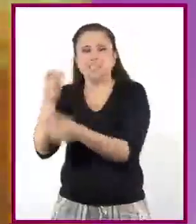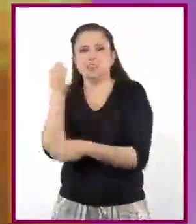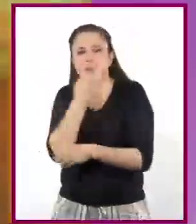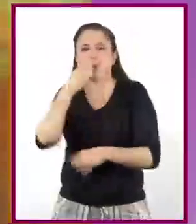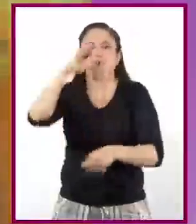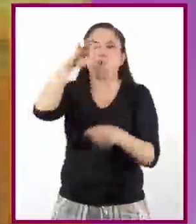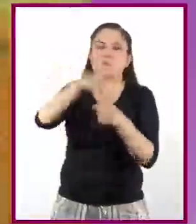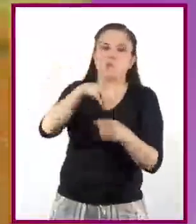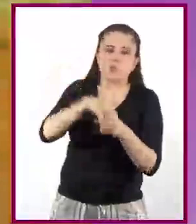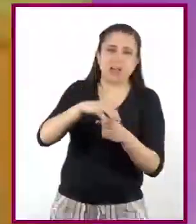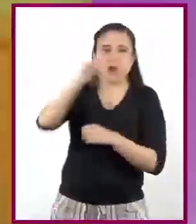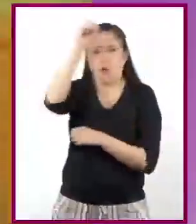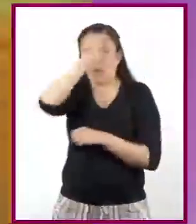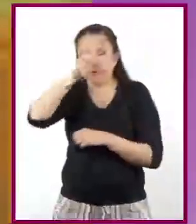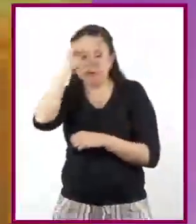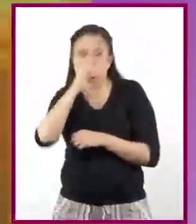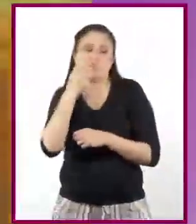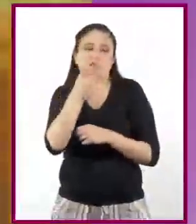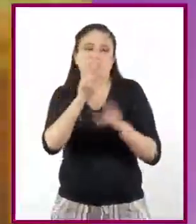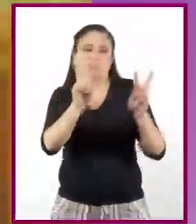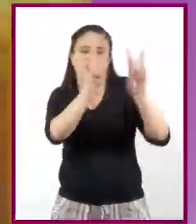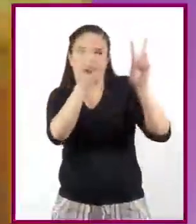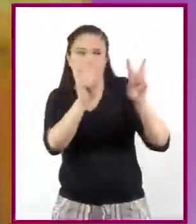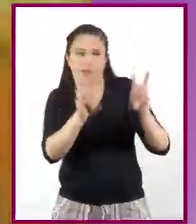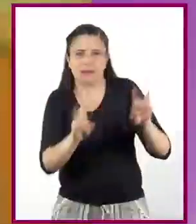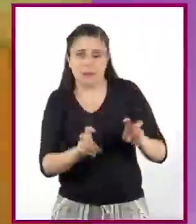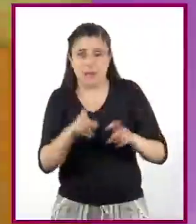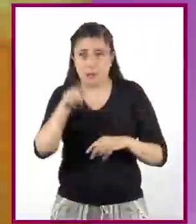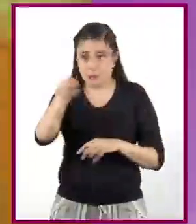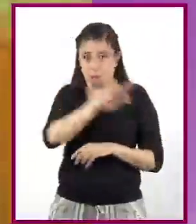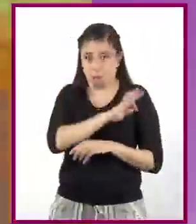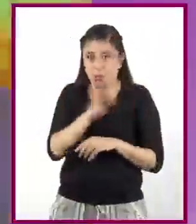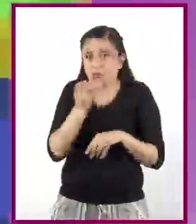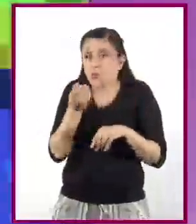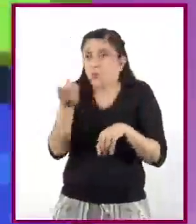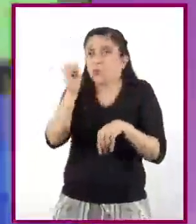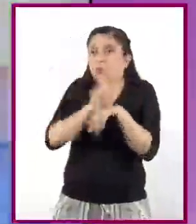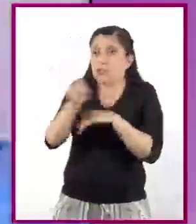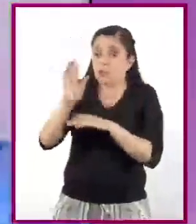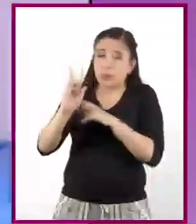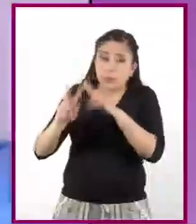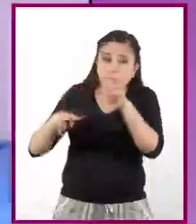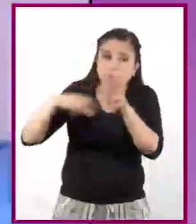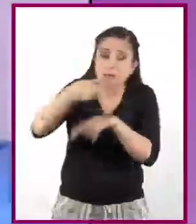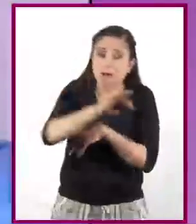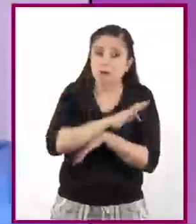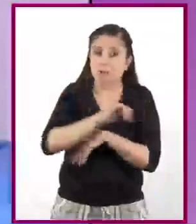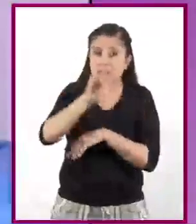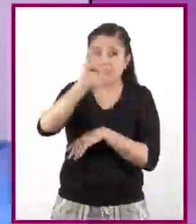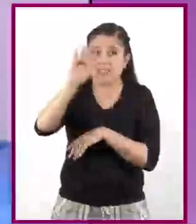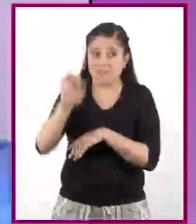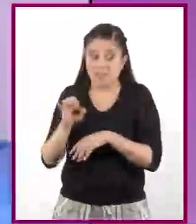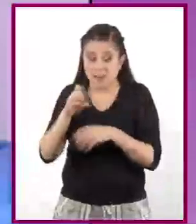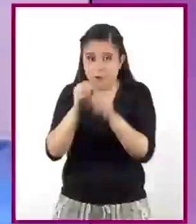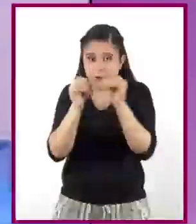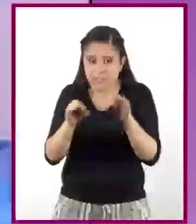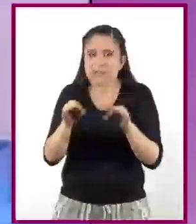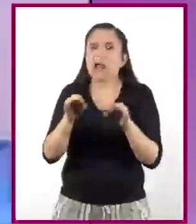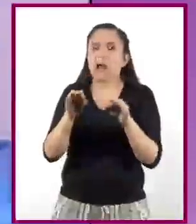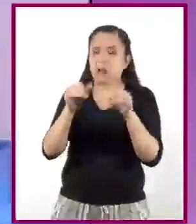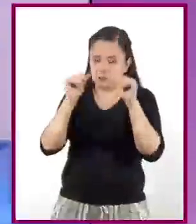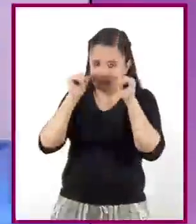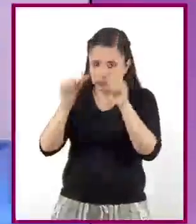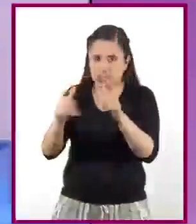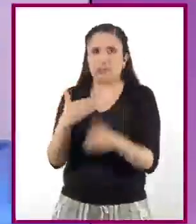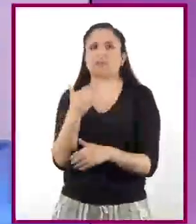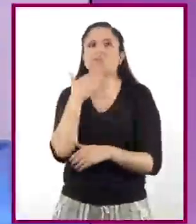votar o para que den su opinión sobre ciertos asuntos. Pero si tú puedes algún día darte una vuelta por las oficinas del IFE, ahí te van a atender muy bien y te van a